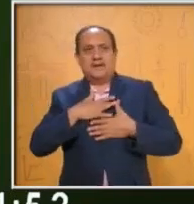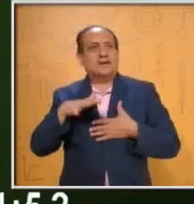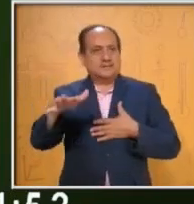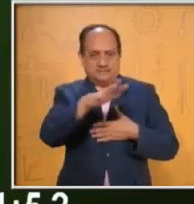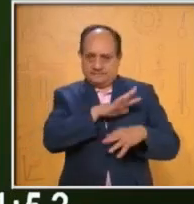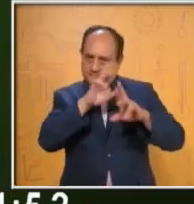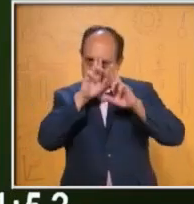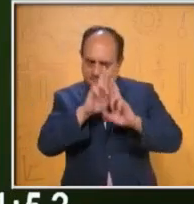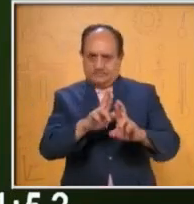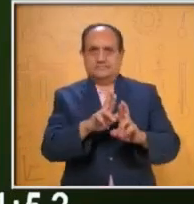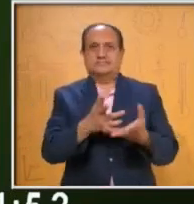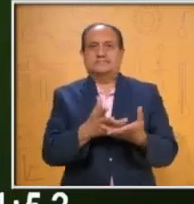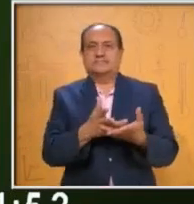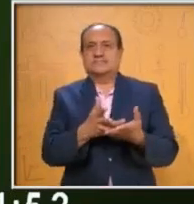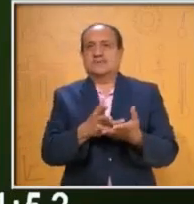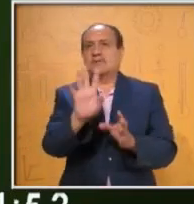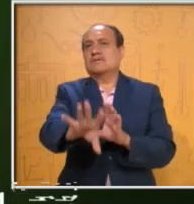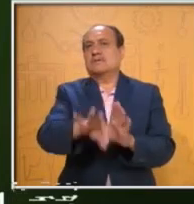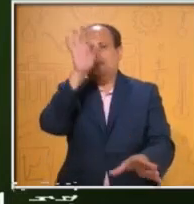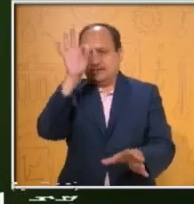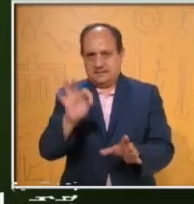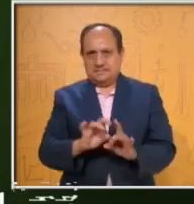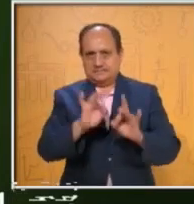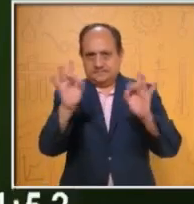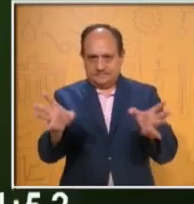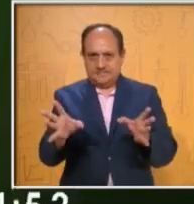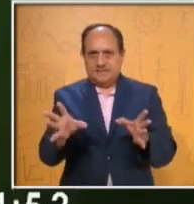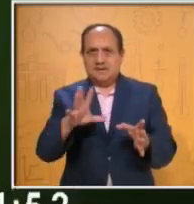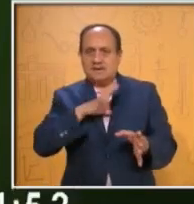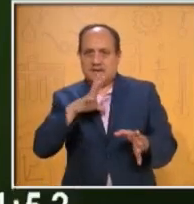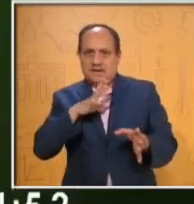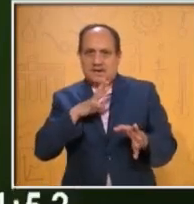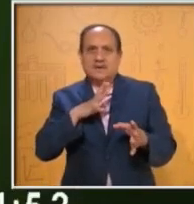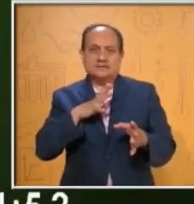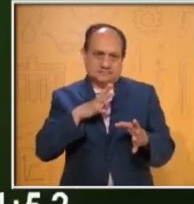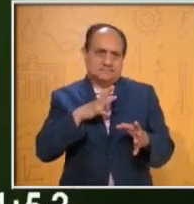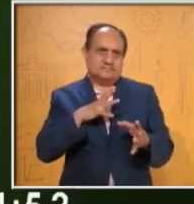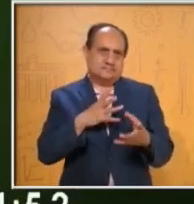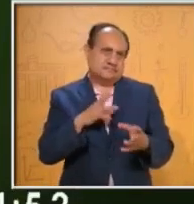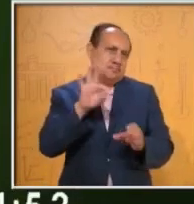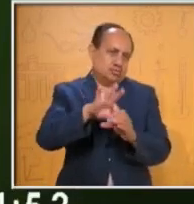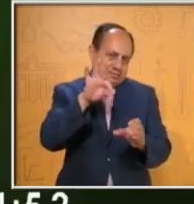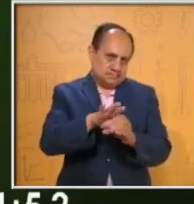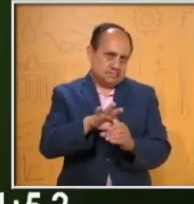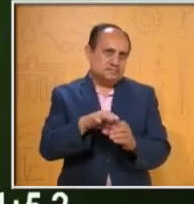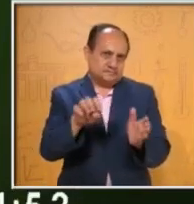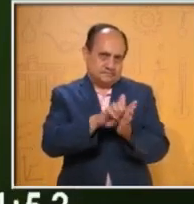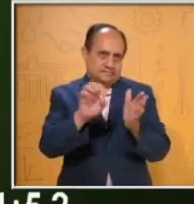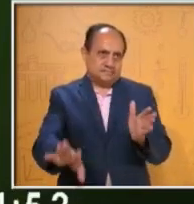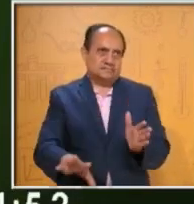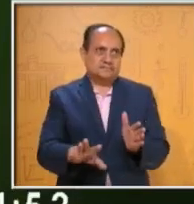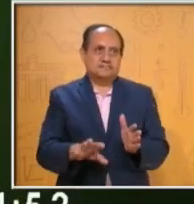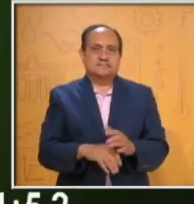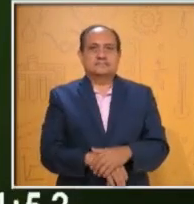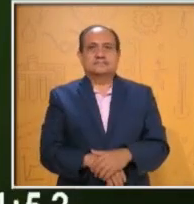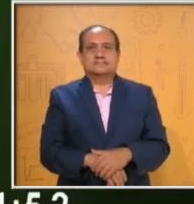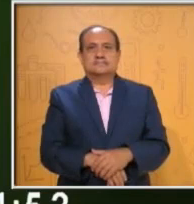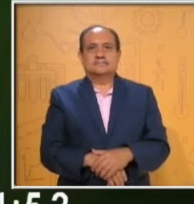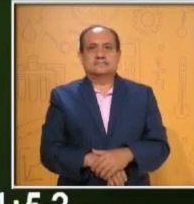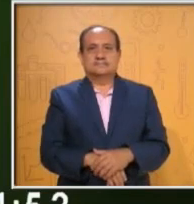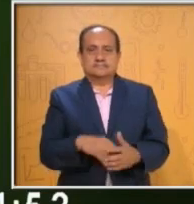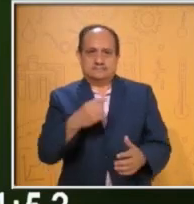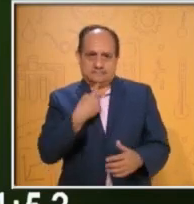cuenta cuando elijan la situación que se llevará a cabo. Muy bien. Y luego nos